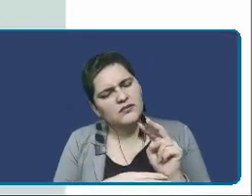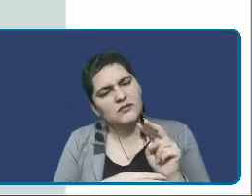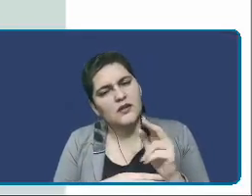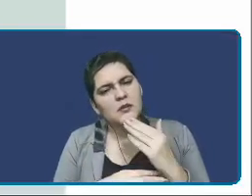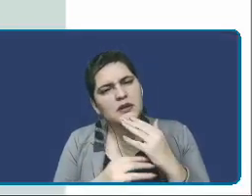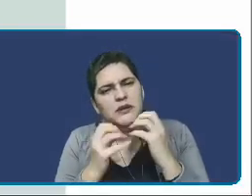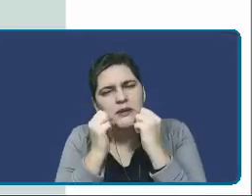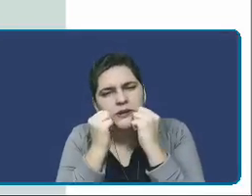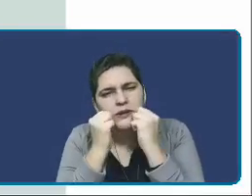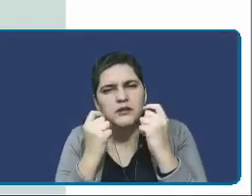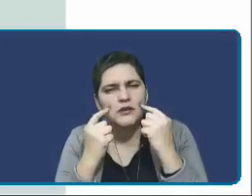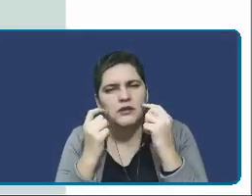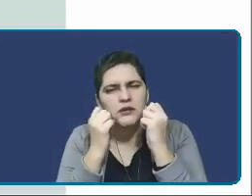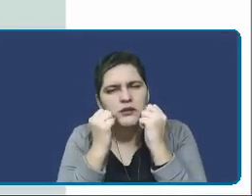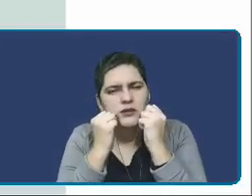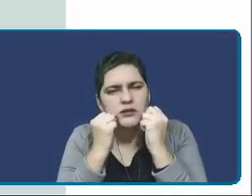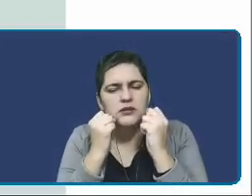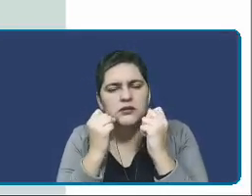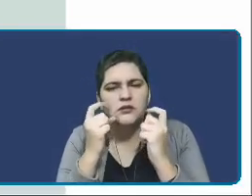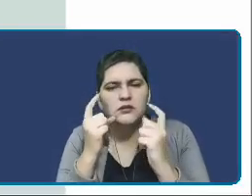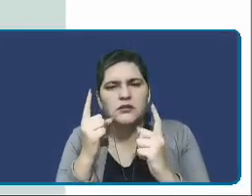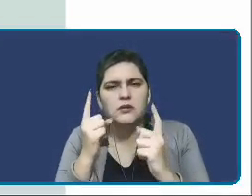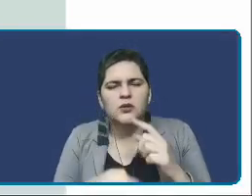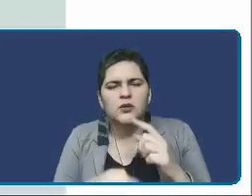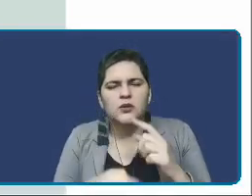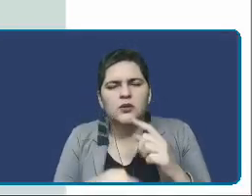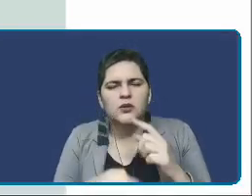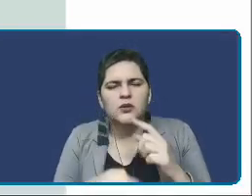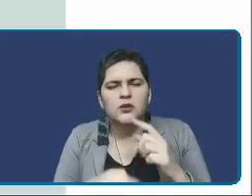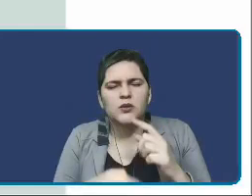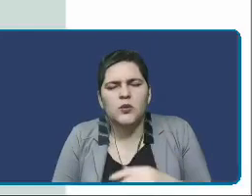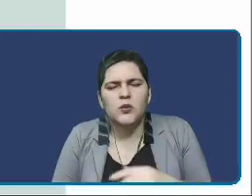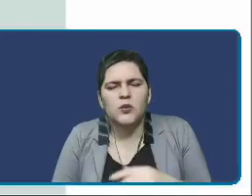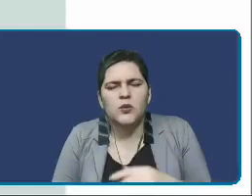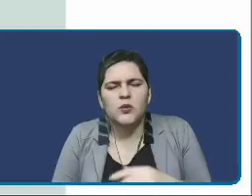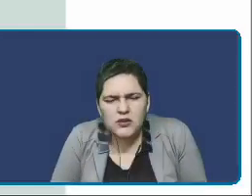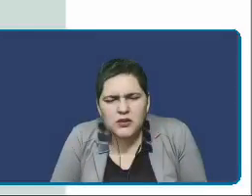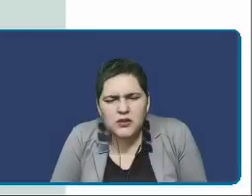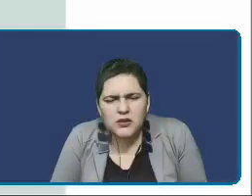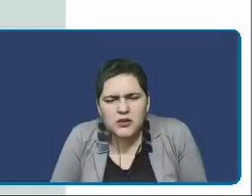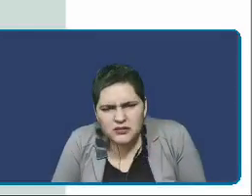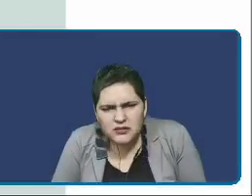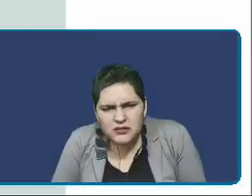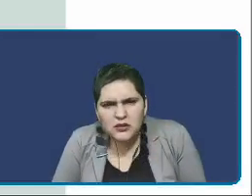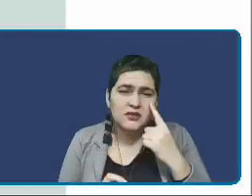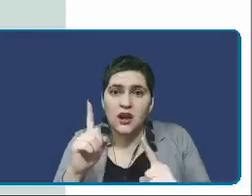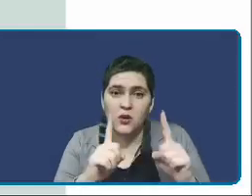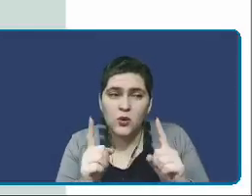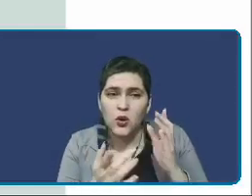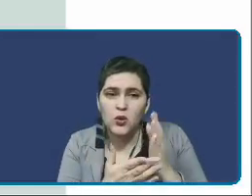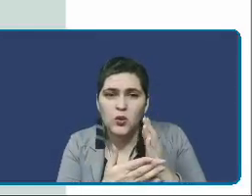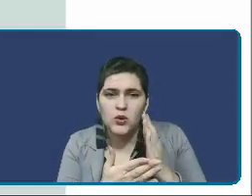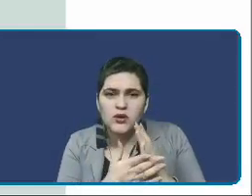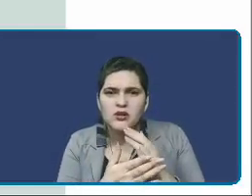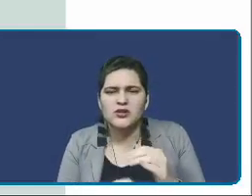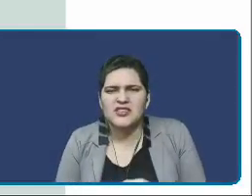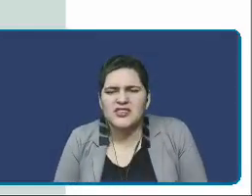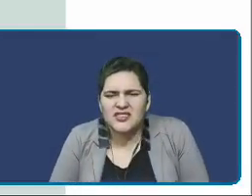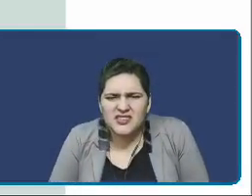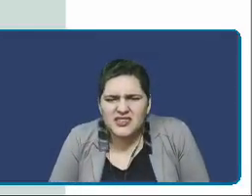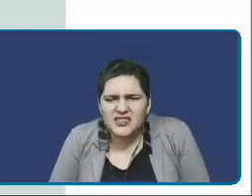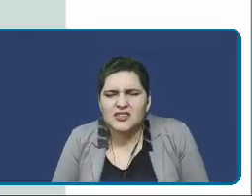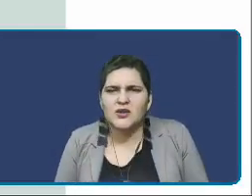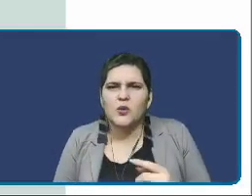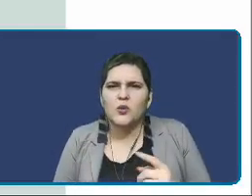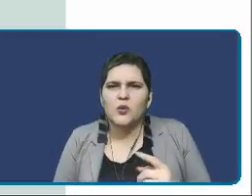dientes, apretarse el abdomen o empujarse contra la silla o tener conducta en el día como que me apoyo o me empujo el abdomen.